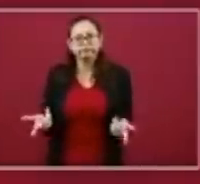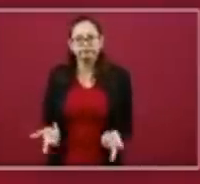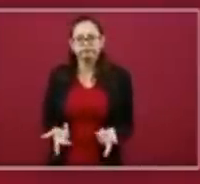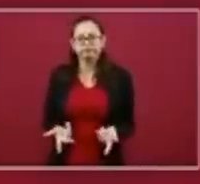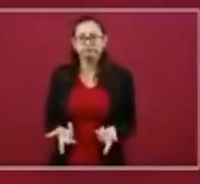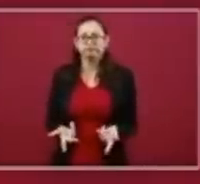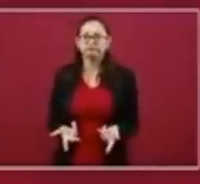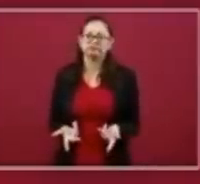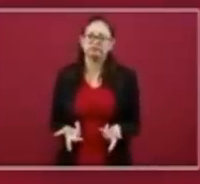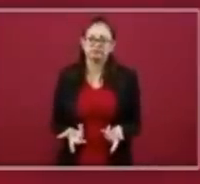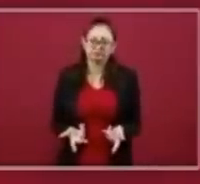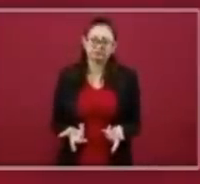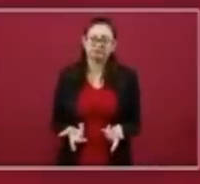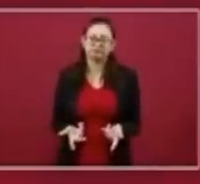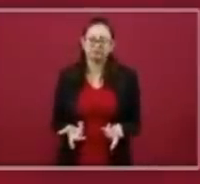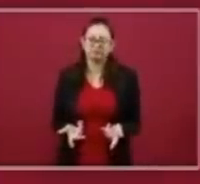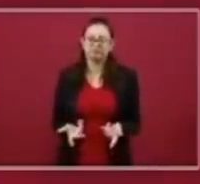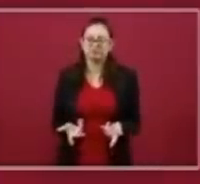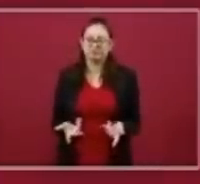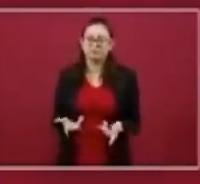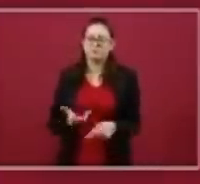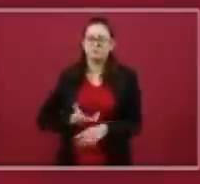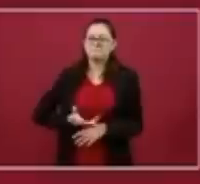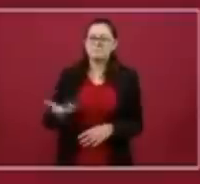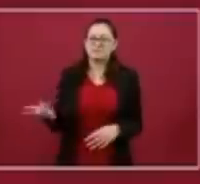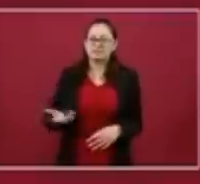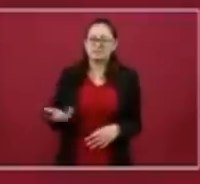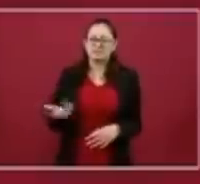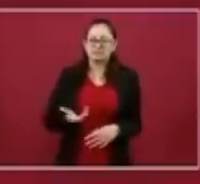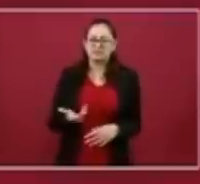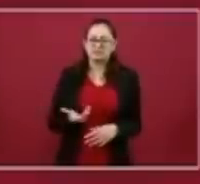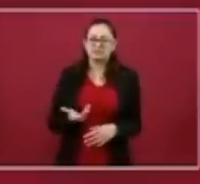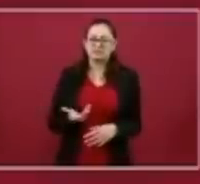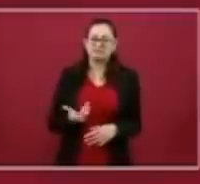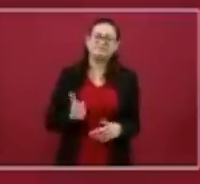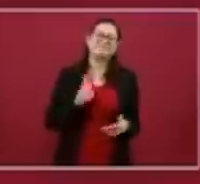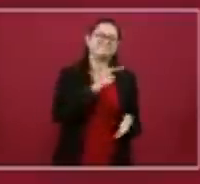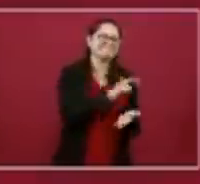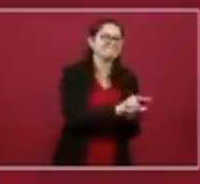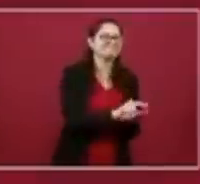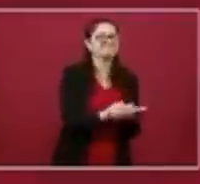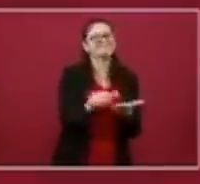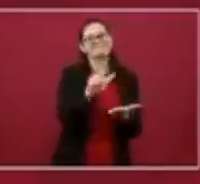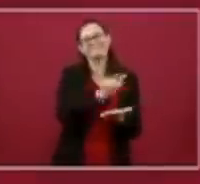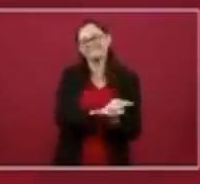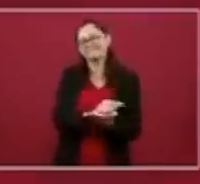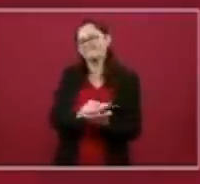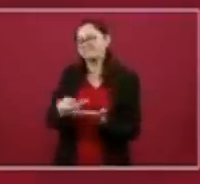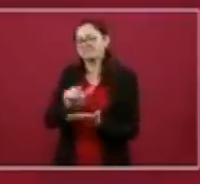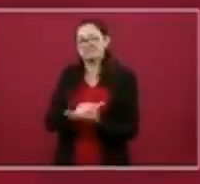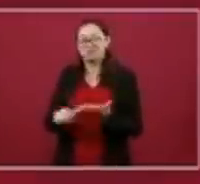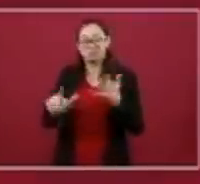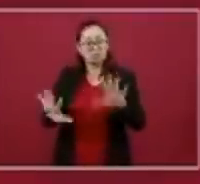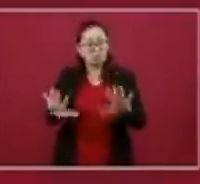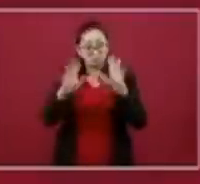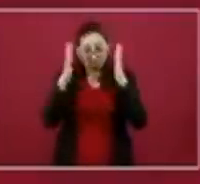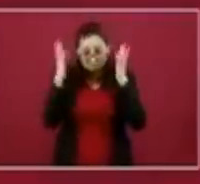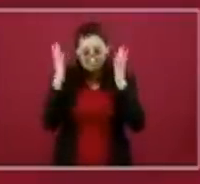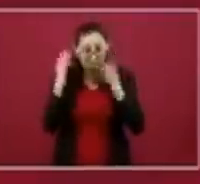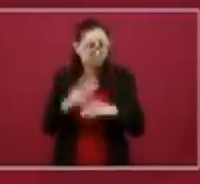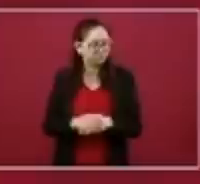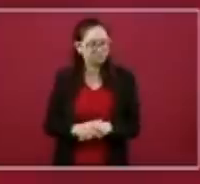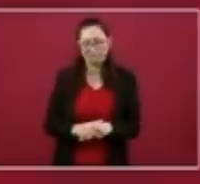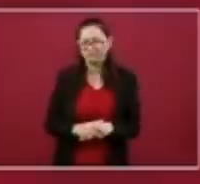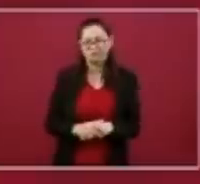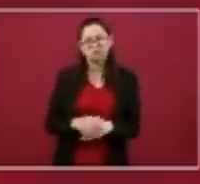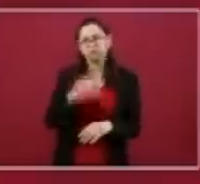Entonces, se está haciendo pues una limpia y va a llevar tiempo,